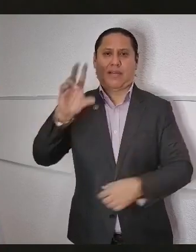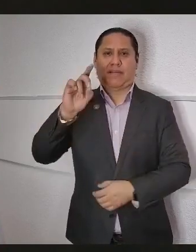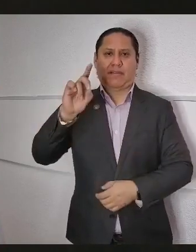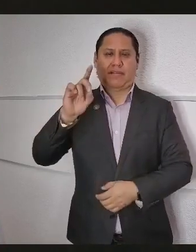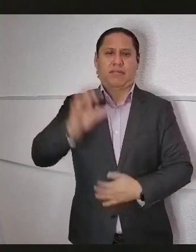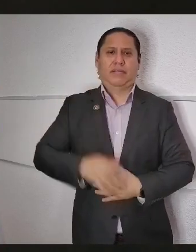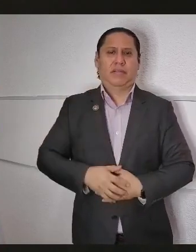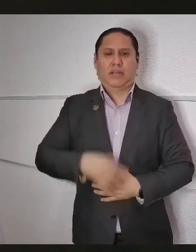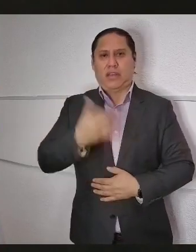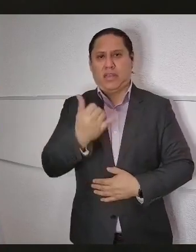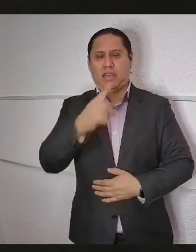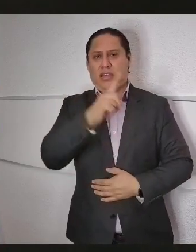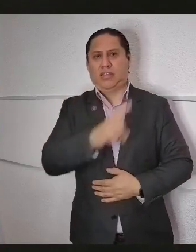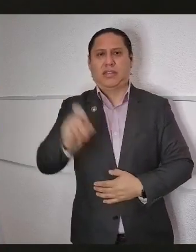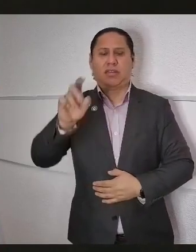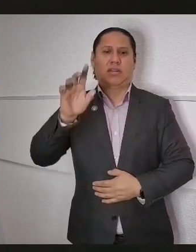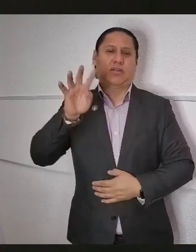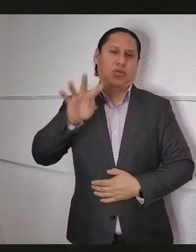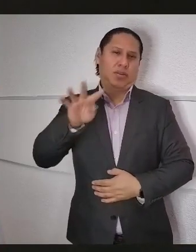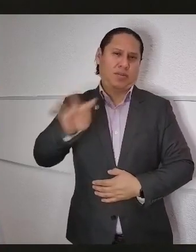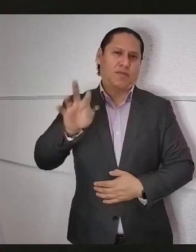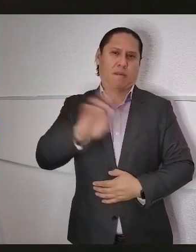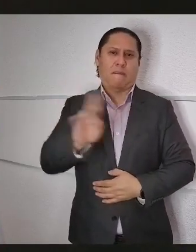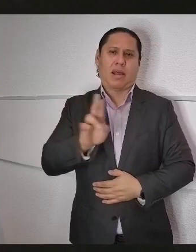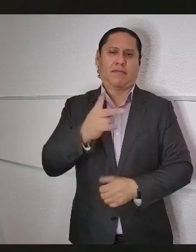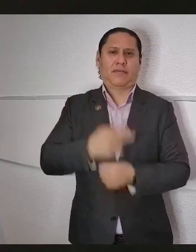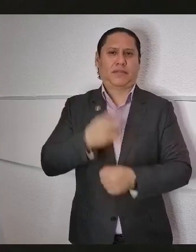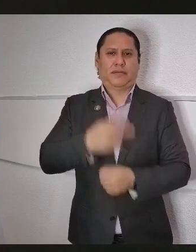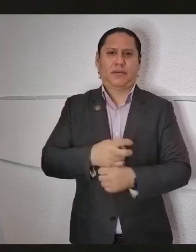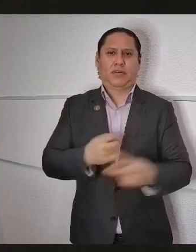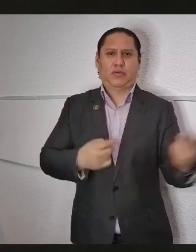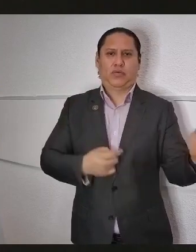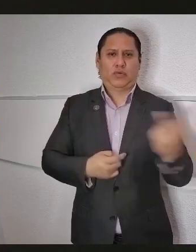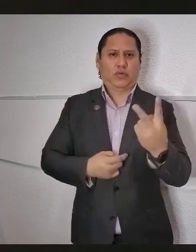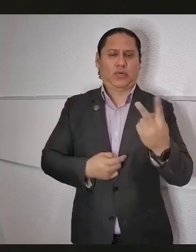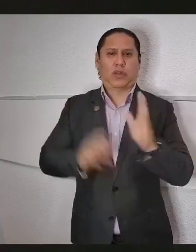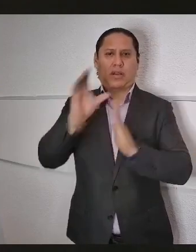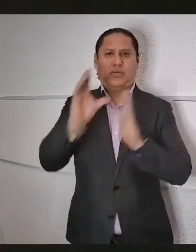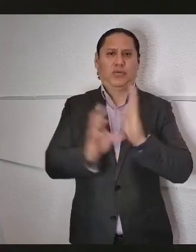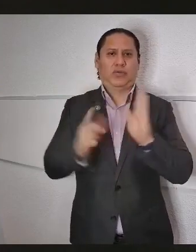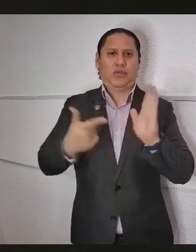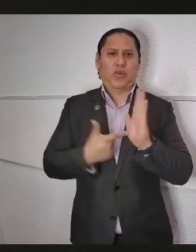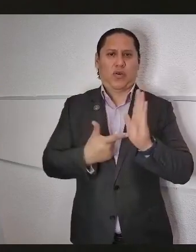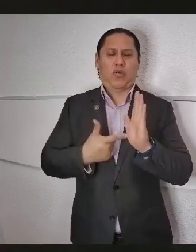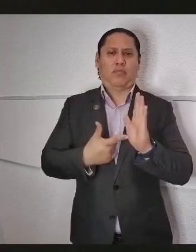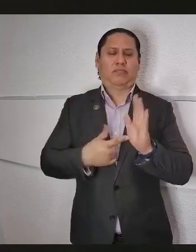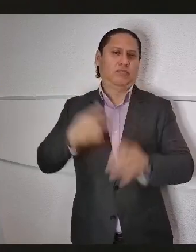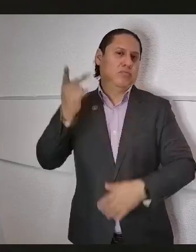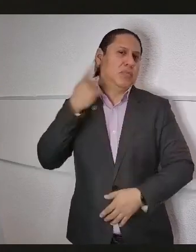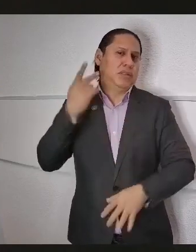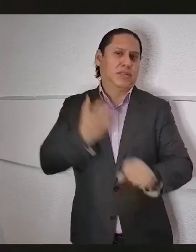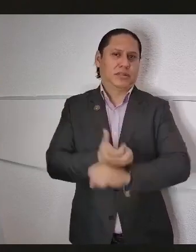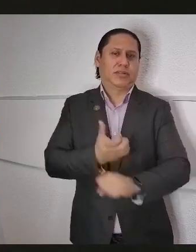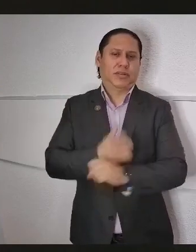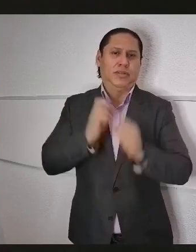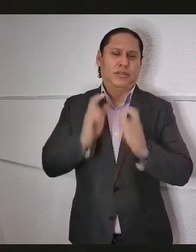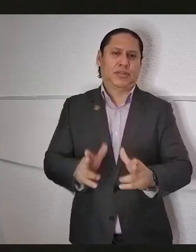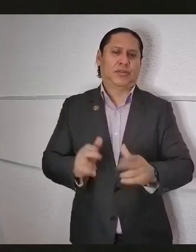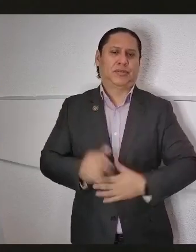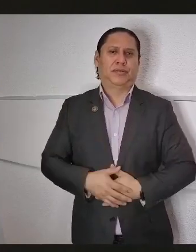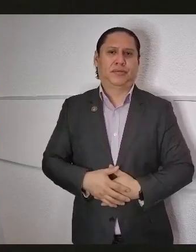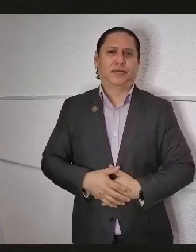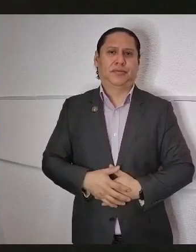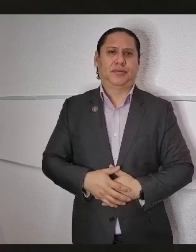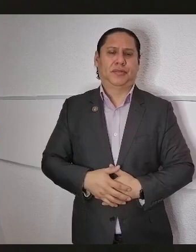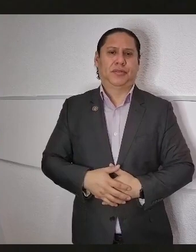30 y 119, párrafo segundo, ambos de la Constitución Política del Estado Libre y Soberano de Chiapas,